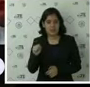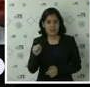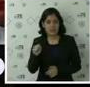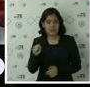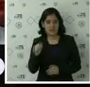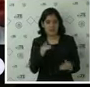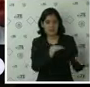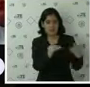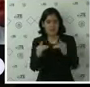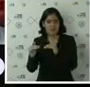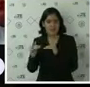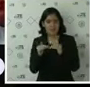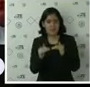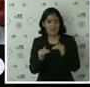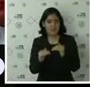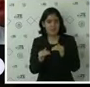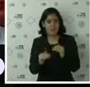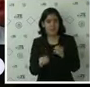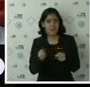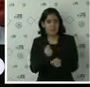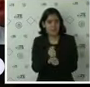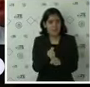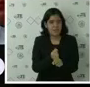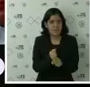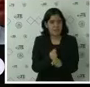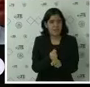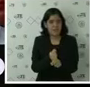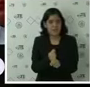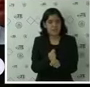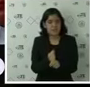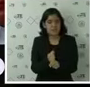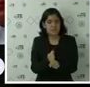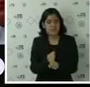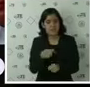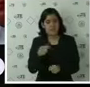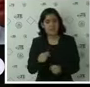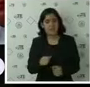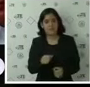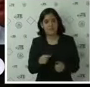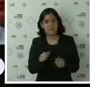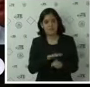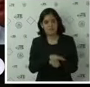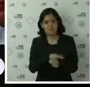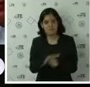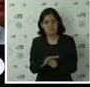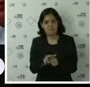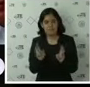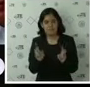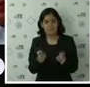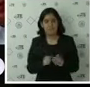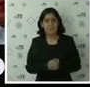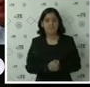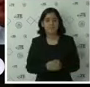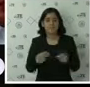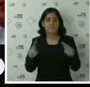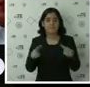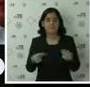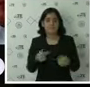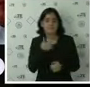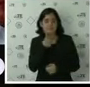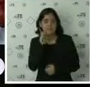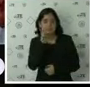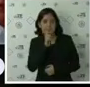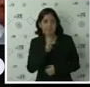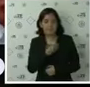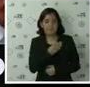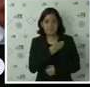Violencia Post-Pandemia, Prospectivas de la Labor Educativa y Democrática. A todas y todos ustedes, muy buen día.